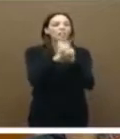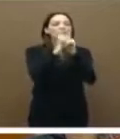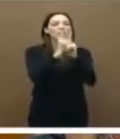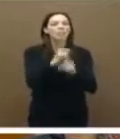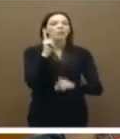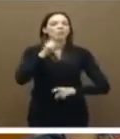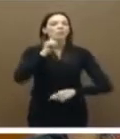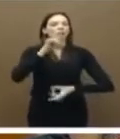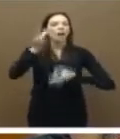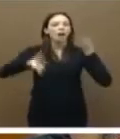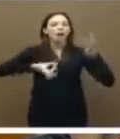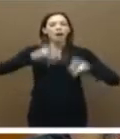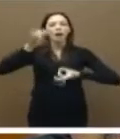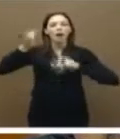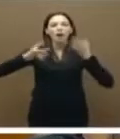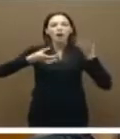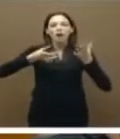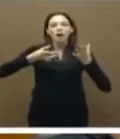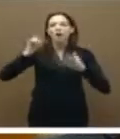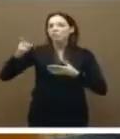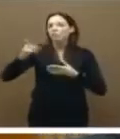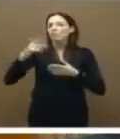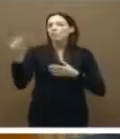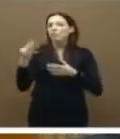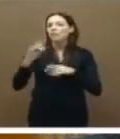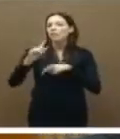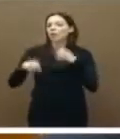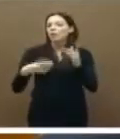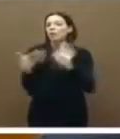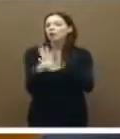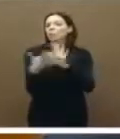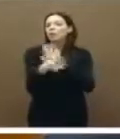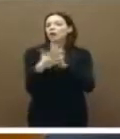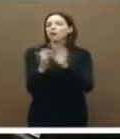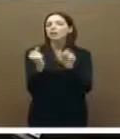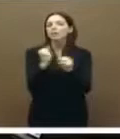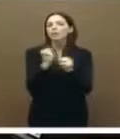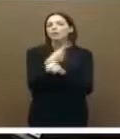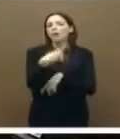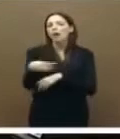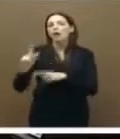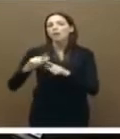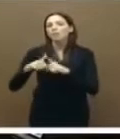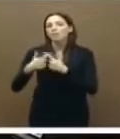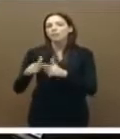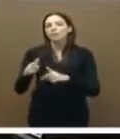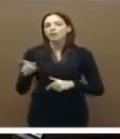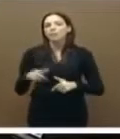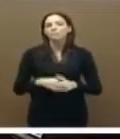y con una exhibición de inverecundia que deberían explicar a los trabajadores y a las familias de Afores.